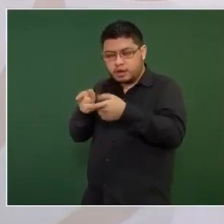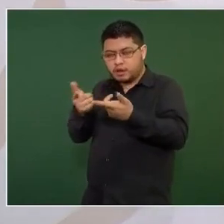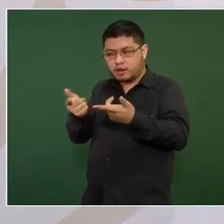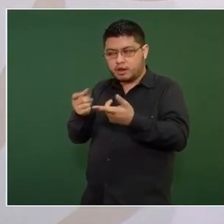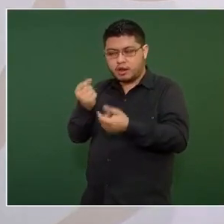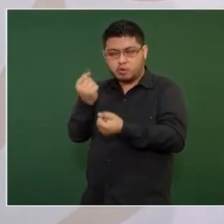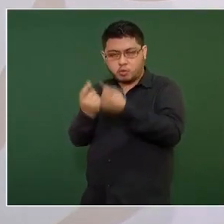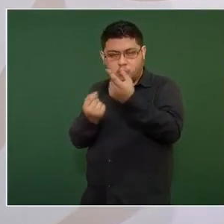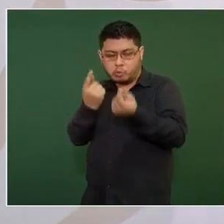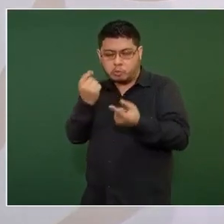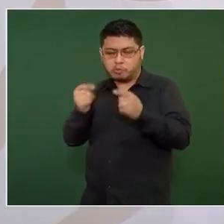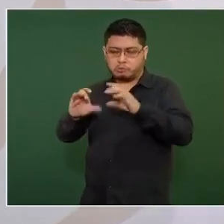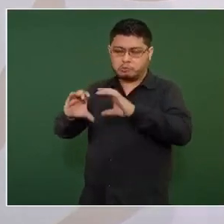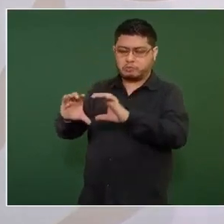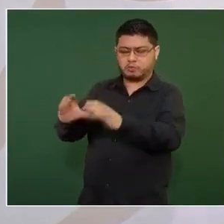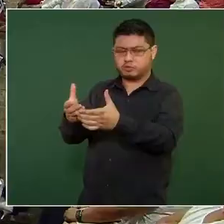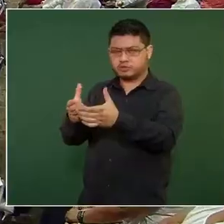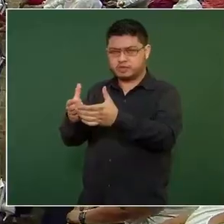construyeron